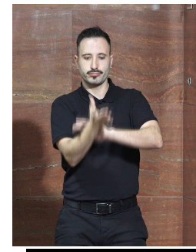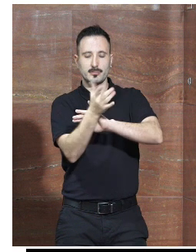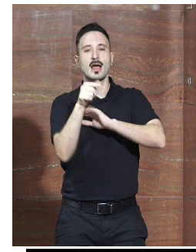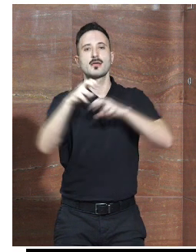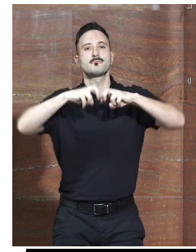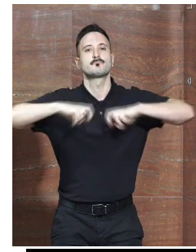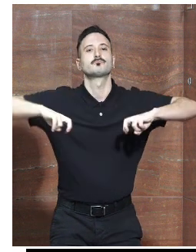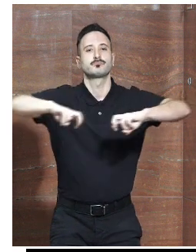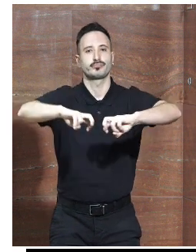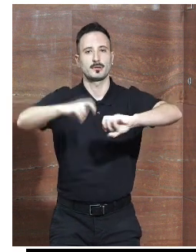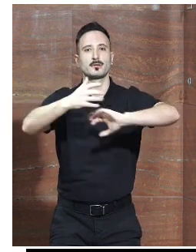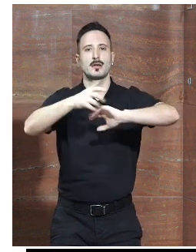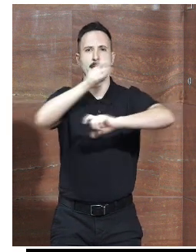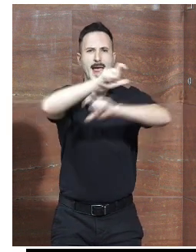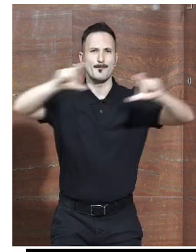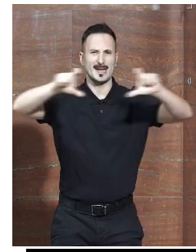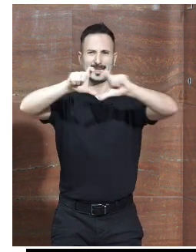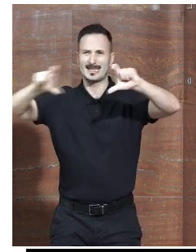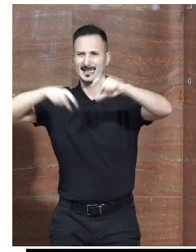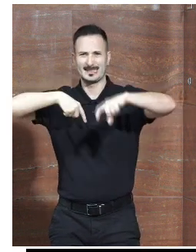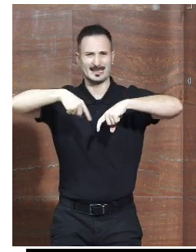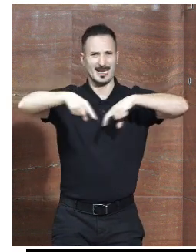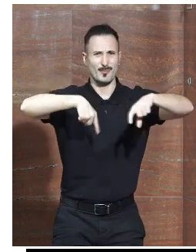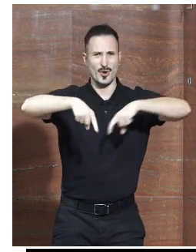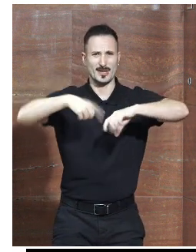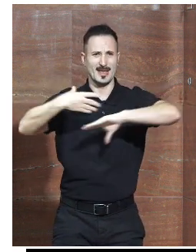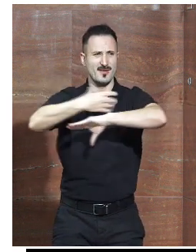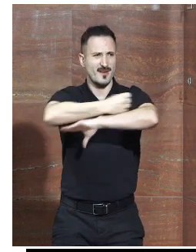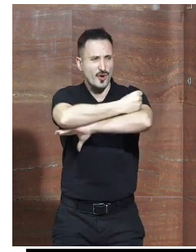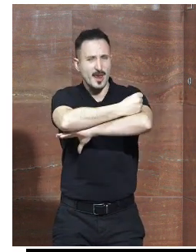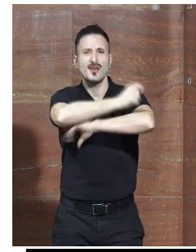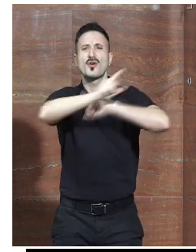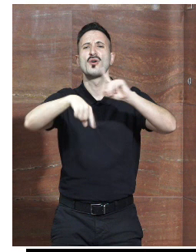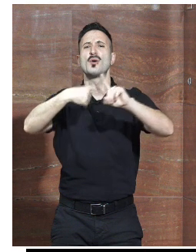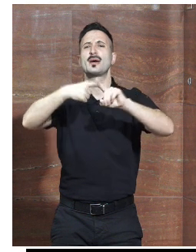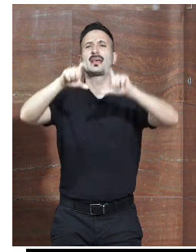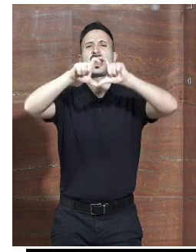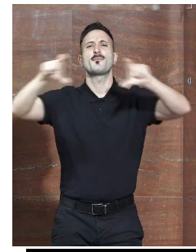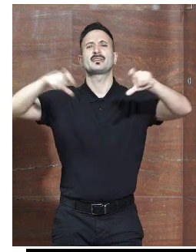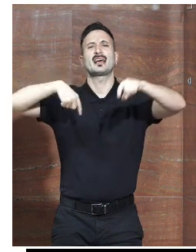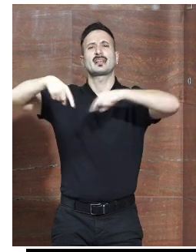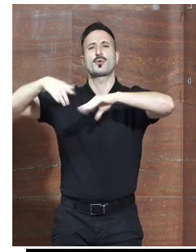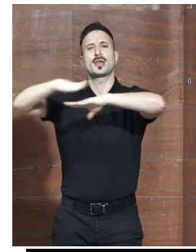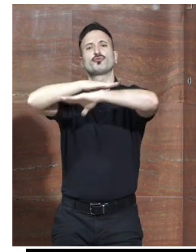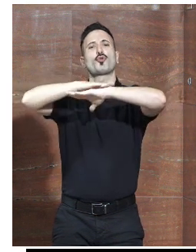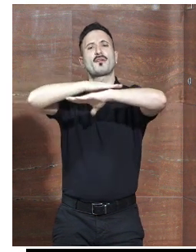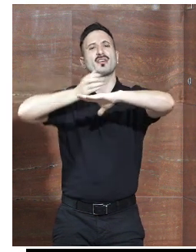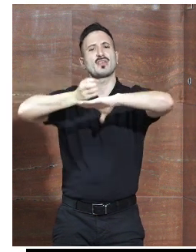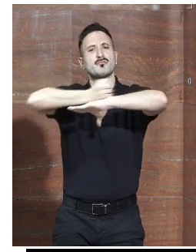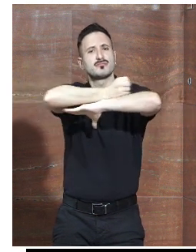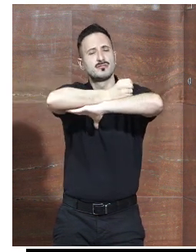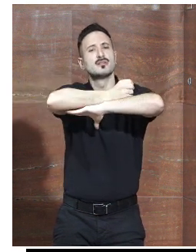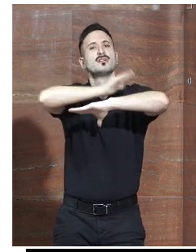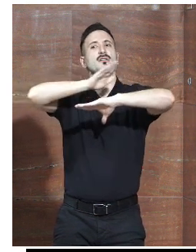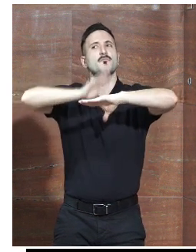sentamos muchas empresas del transporte ferroviario y de superficie para